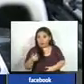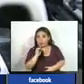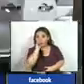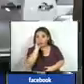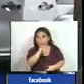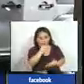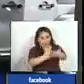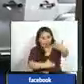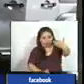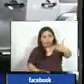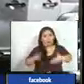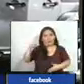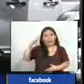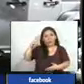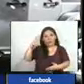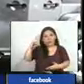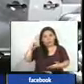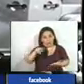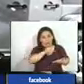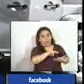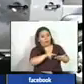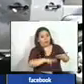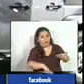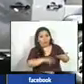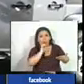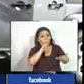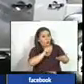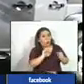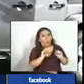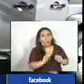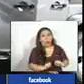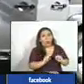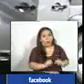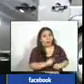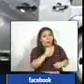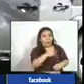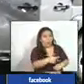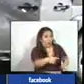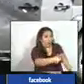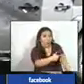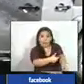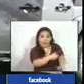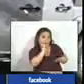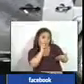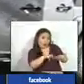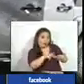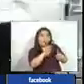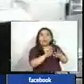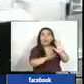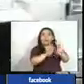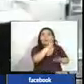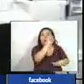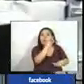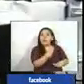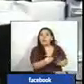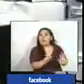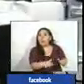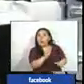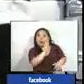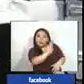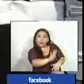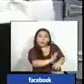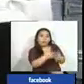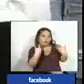que el dictamen de medicina legal indica que el diputado Magaña no puede ser movido del centro médico por 15 días debido a las lesiones que